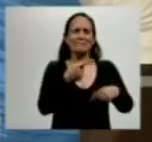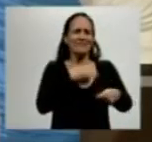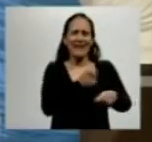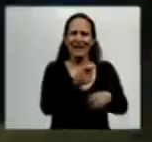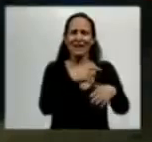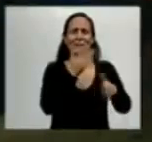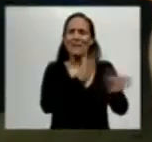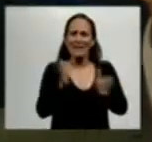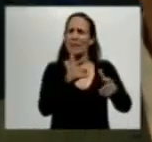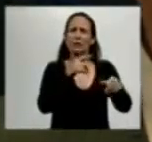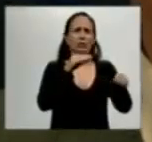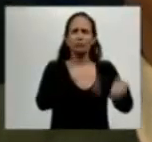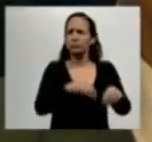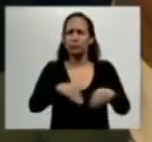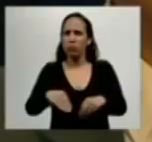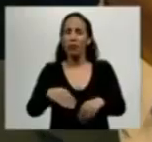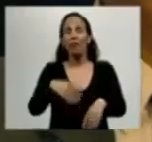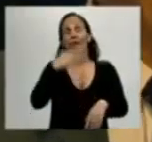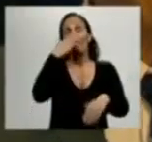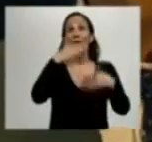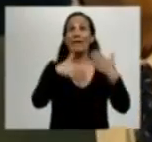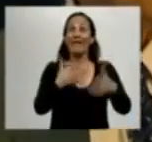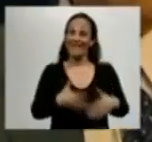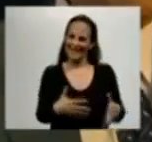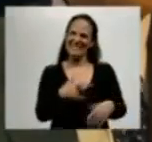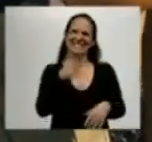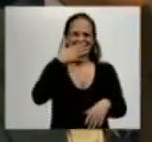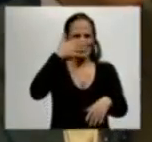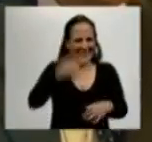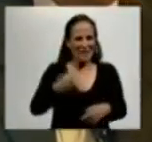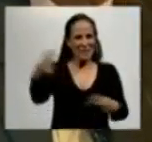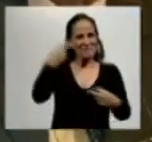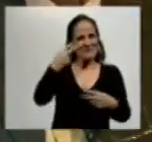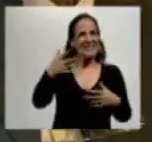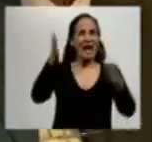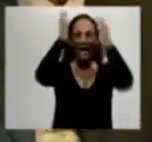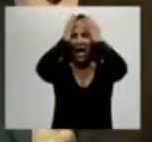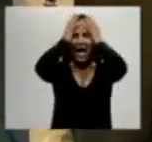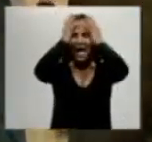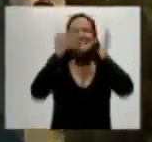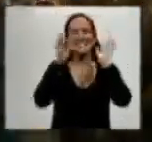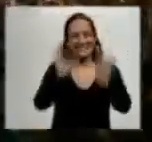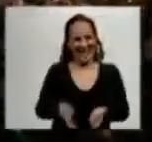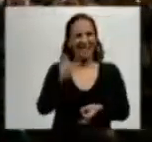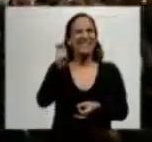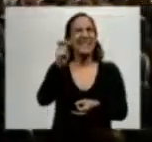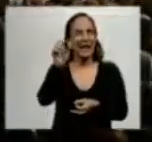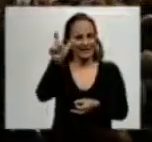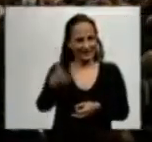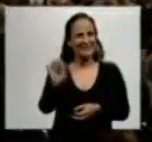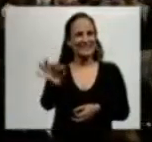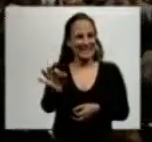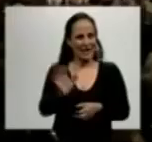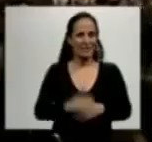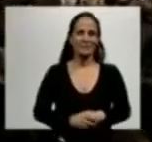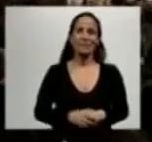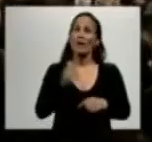repente quedaron embarazados, seguramente me está viendo y se debe estar agarrando la cabeza, ya sabe de quién estoy hablando. Y también en